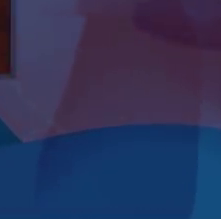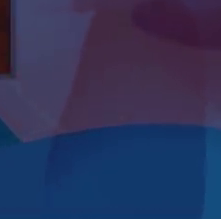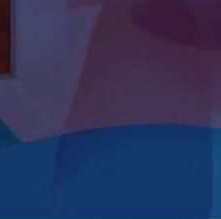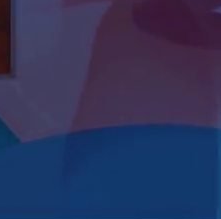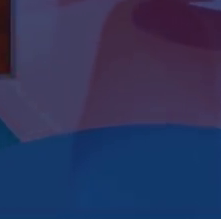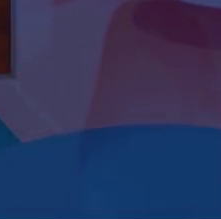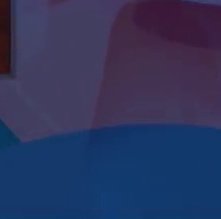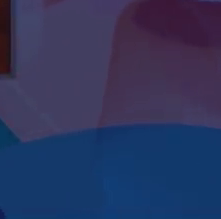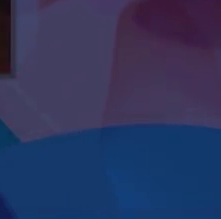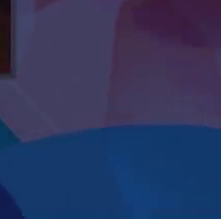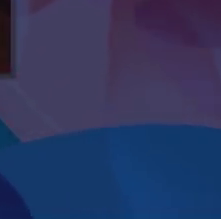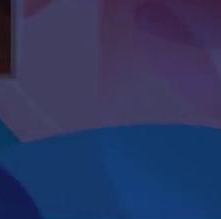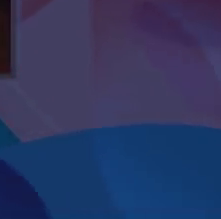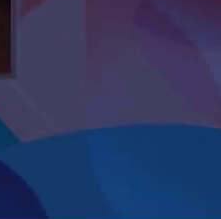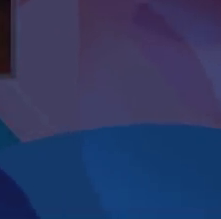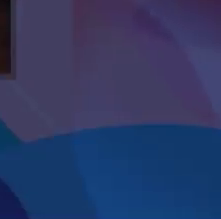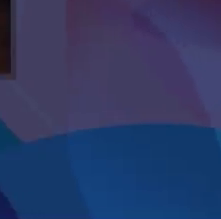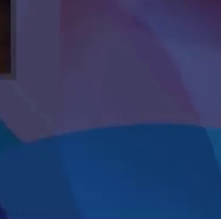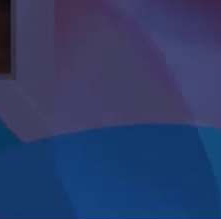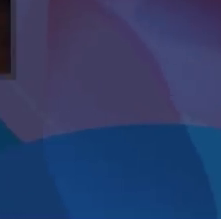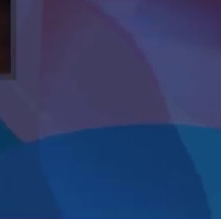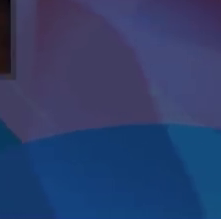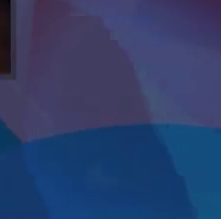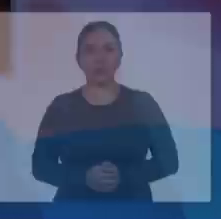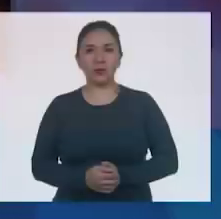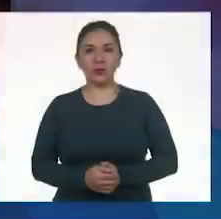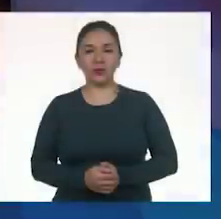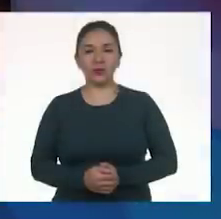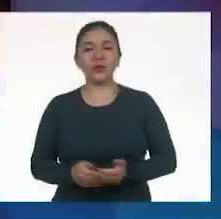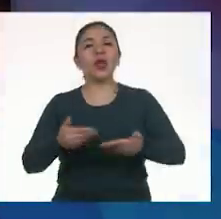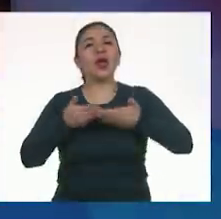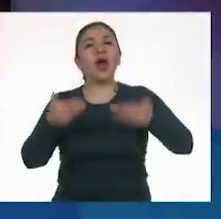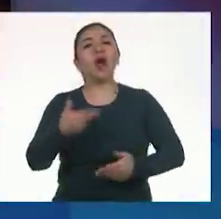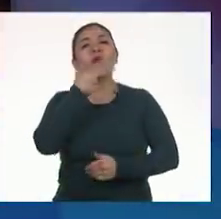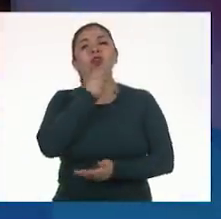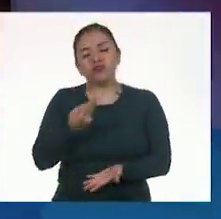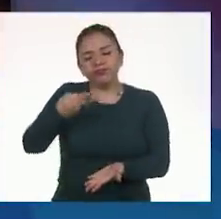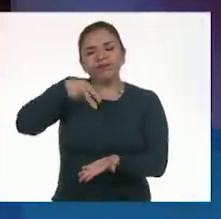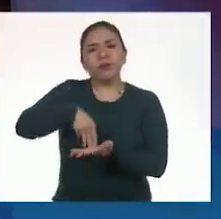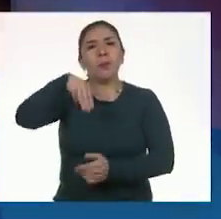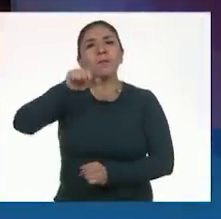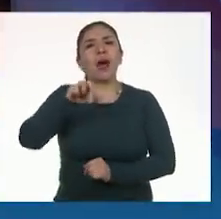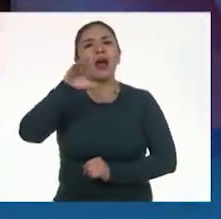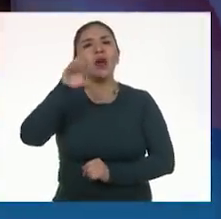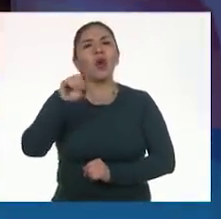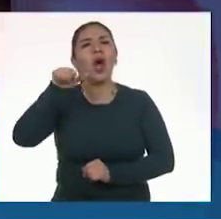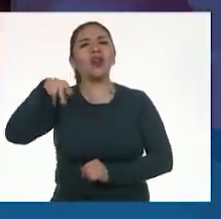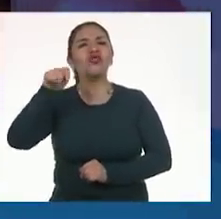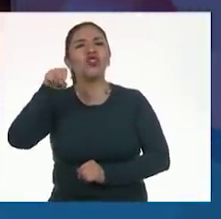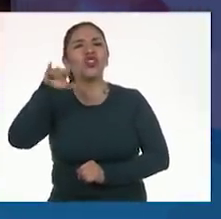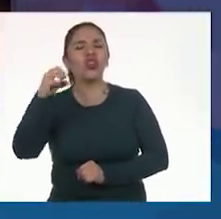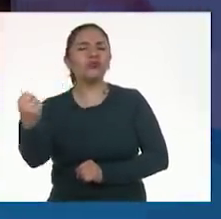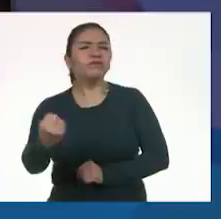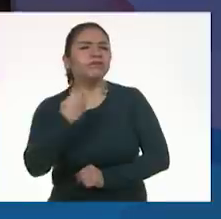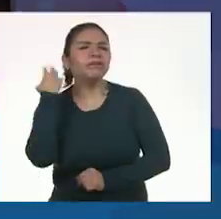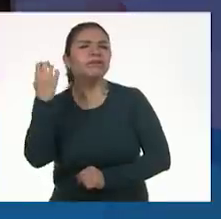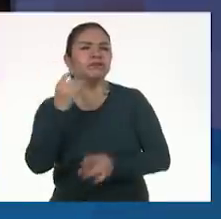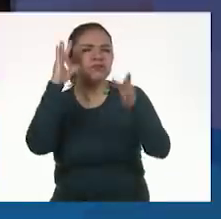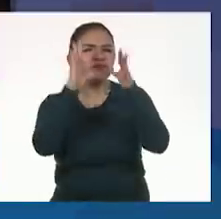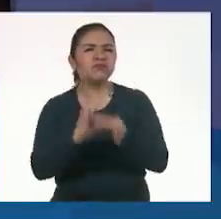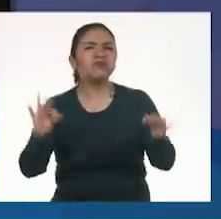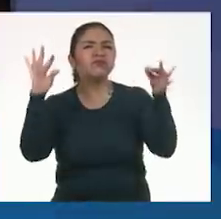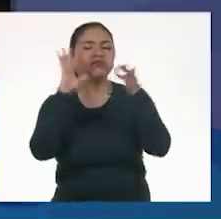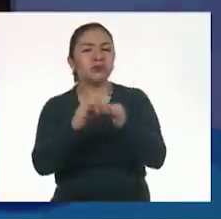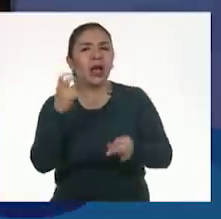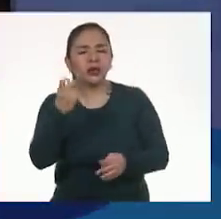Ahora Marco Antonio pronuncia un discurso incitador junto al cadáver de su amigo que cambiará de